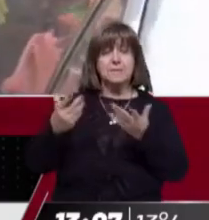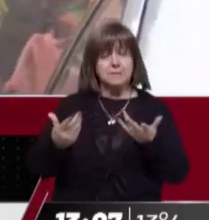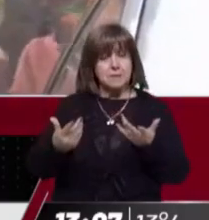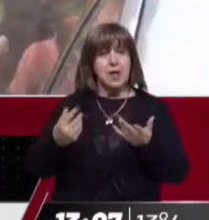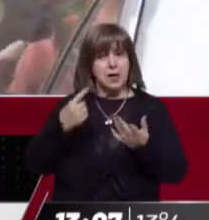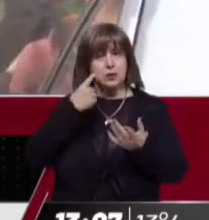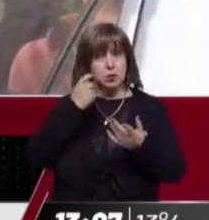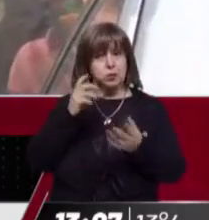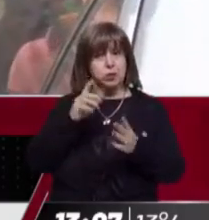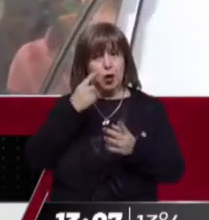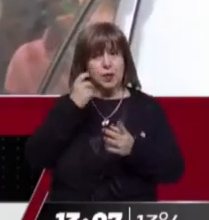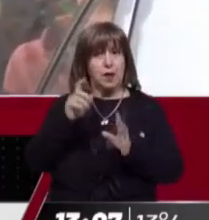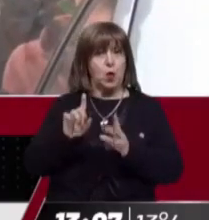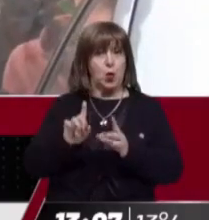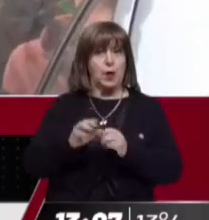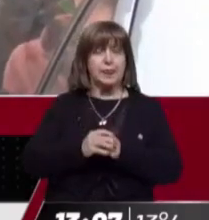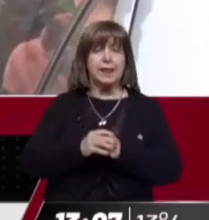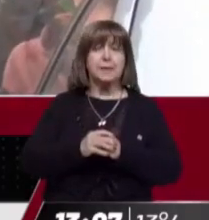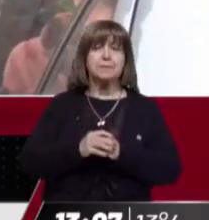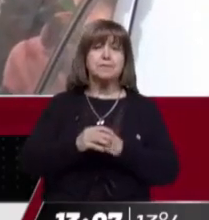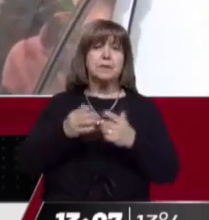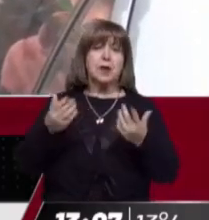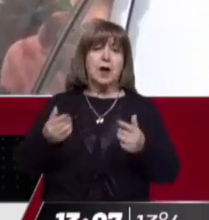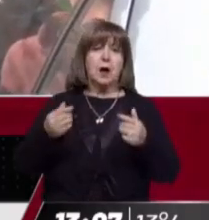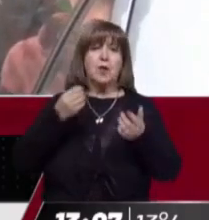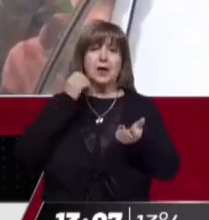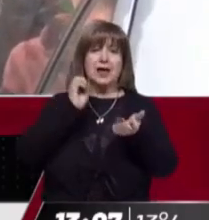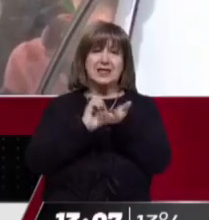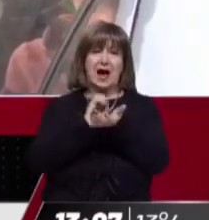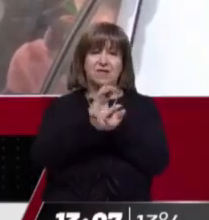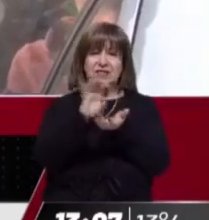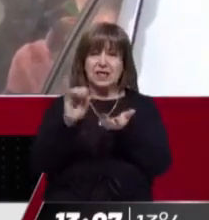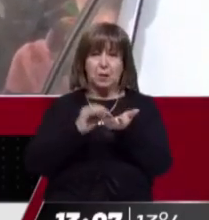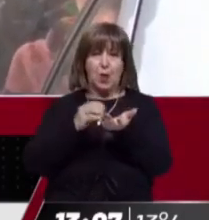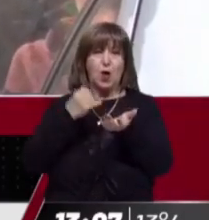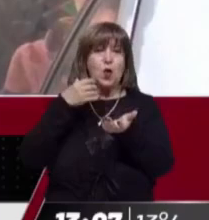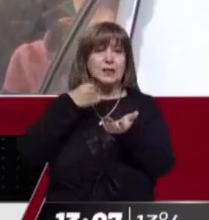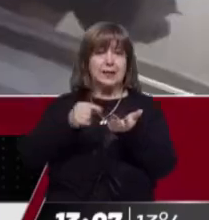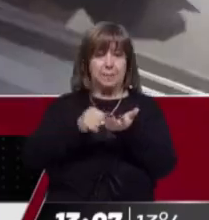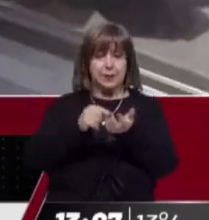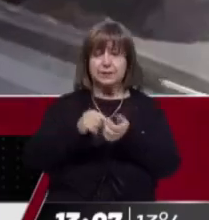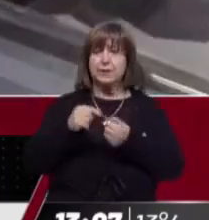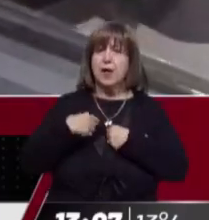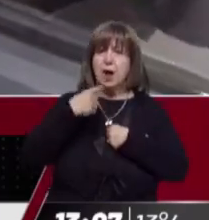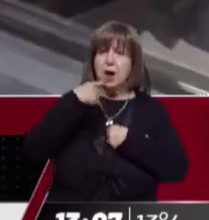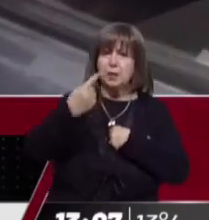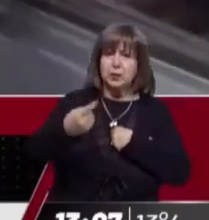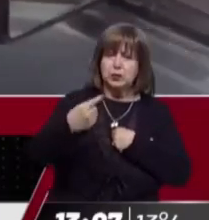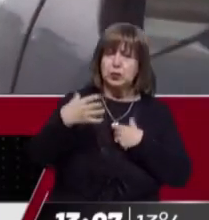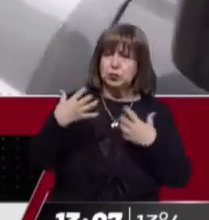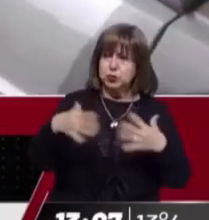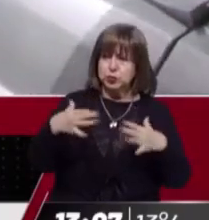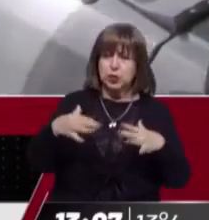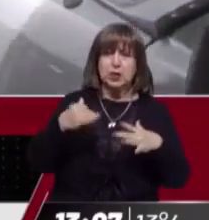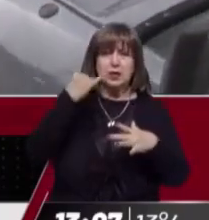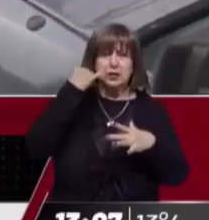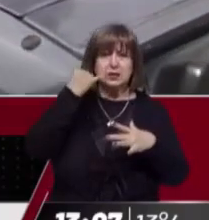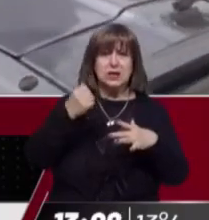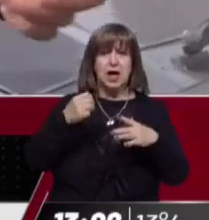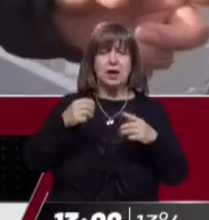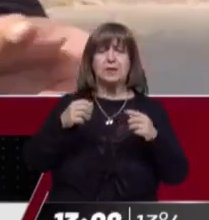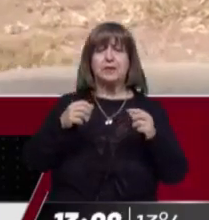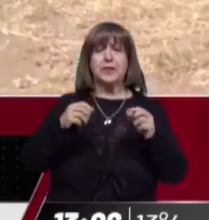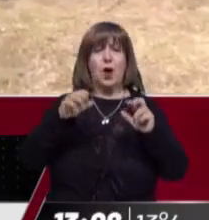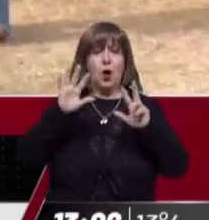los controles. Los controles, sí. Hoy en la actualidad tenemos 19 alcoholímetros calibrados a través del INTI más 8